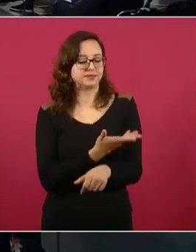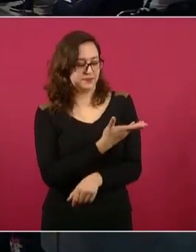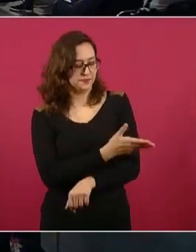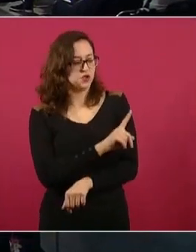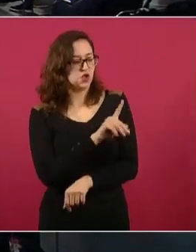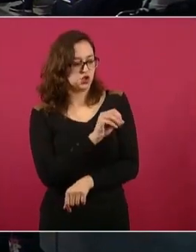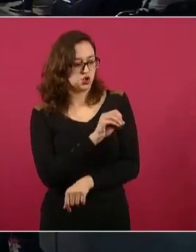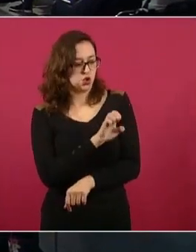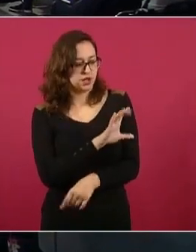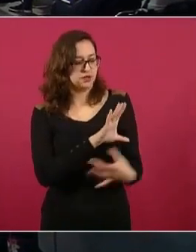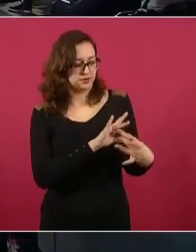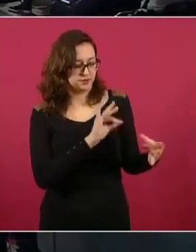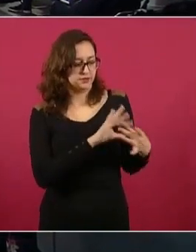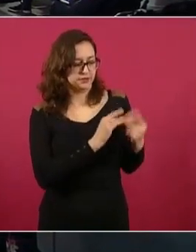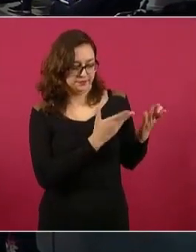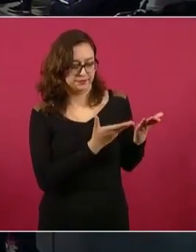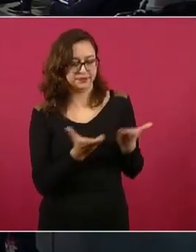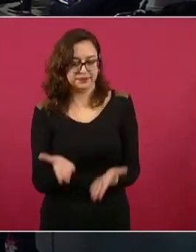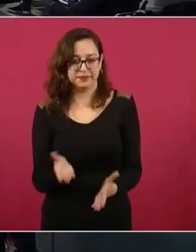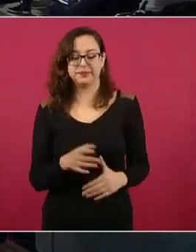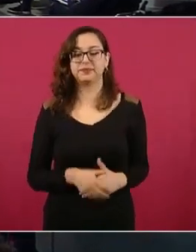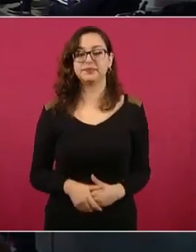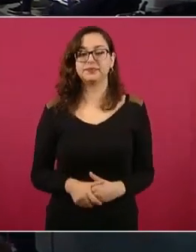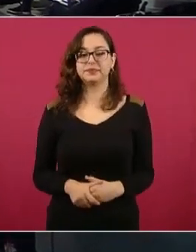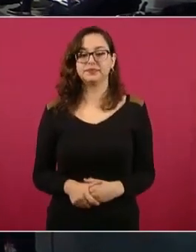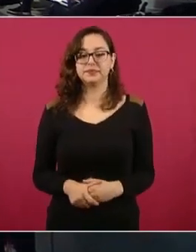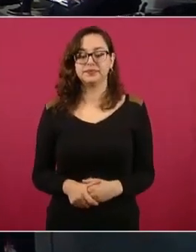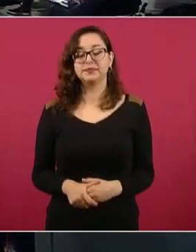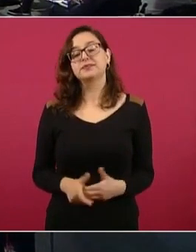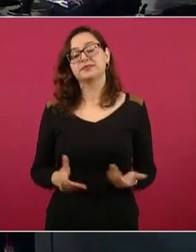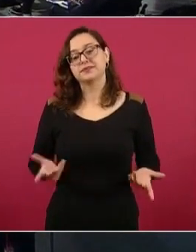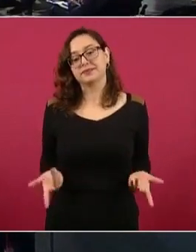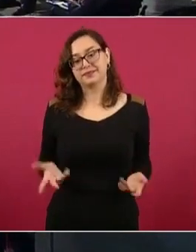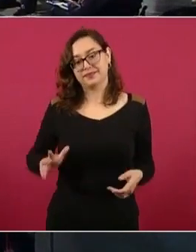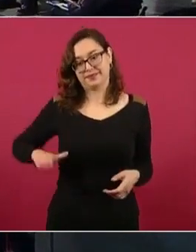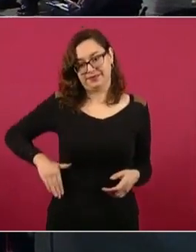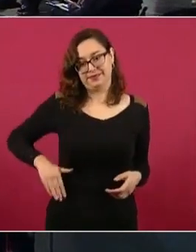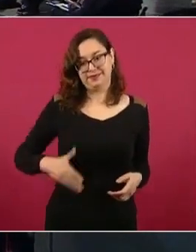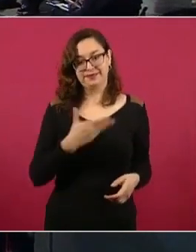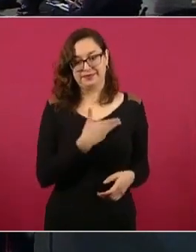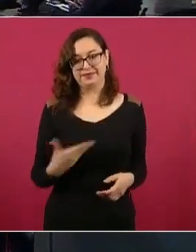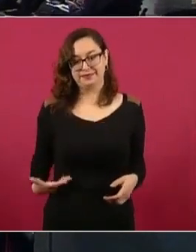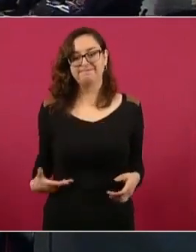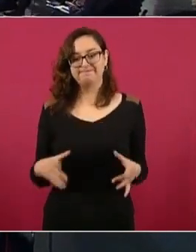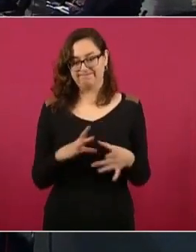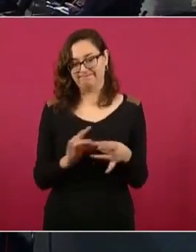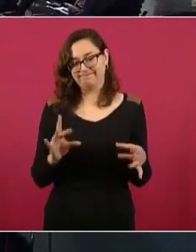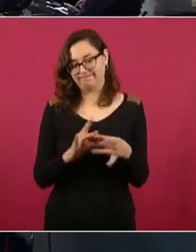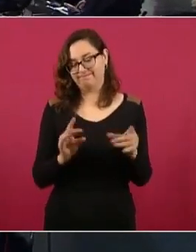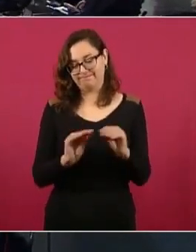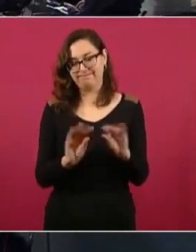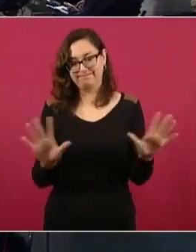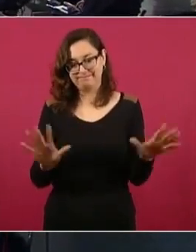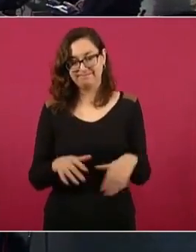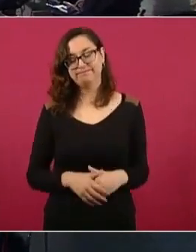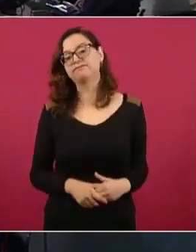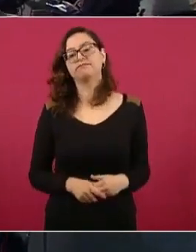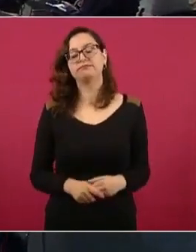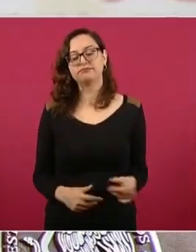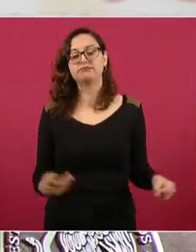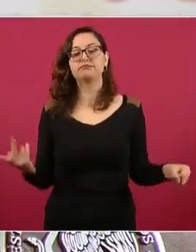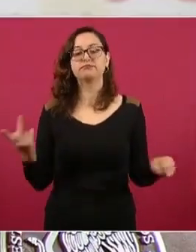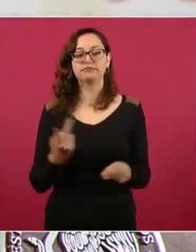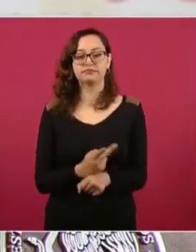Sí, bueno, como lo acaba de mencionar el presidente, para que tengamos una receta que se